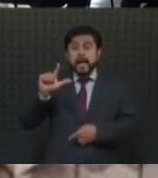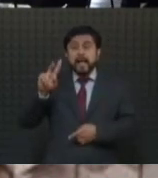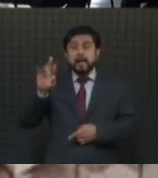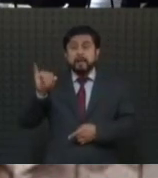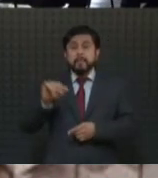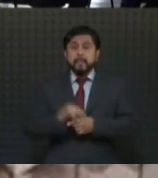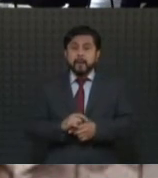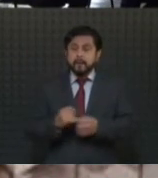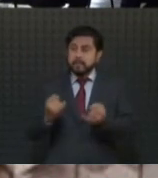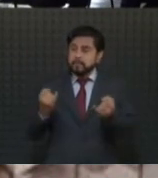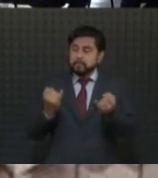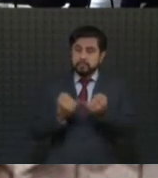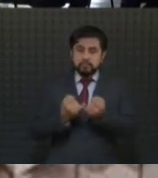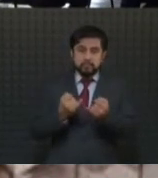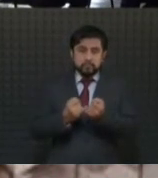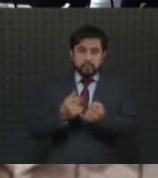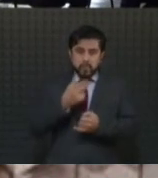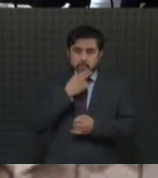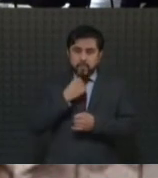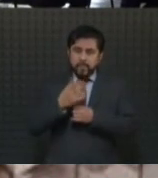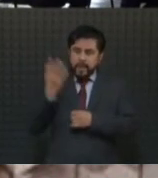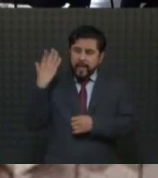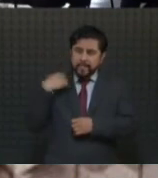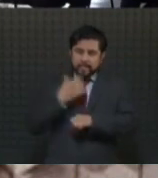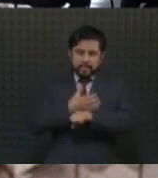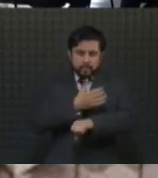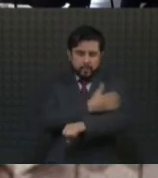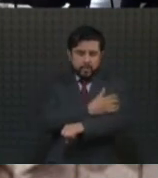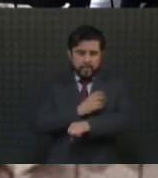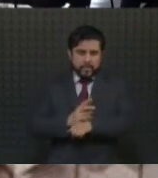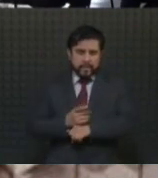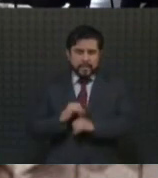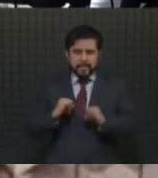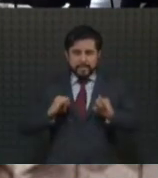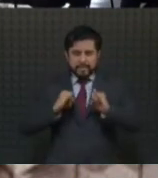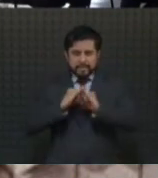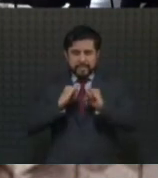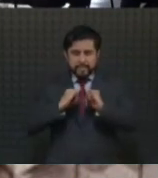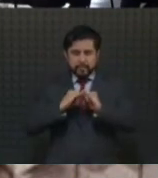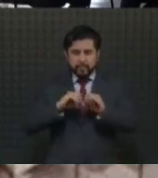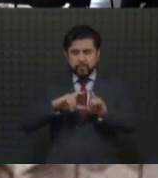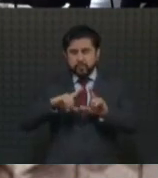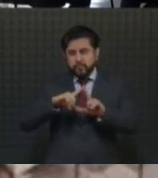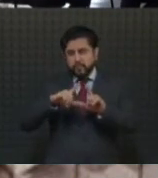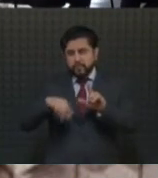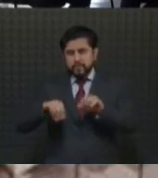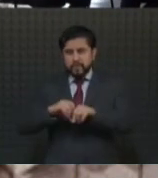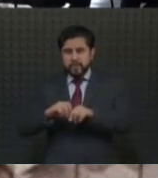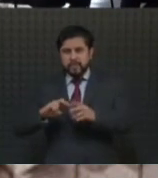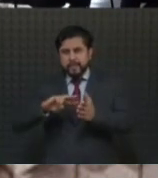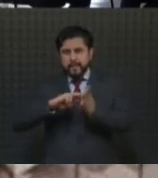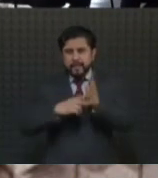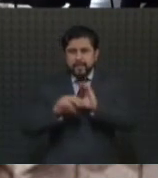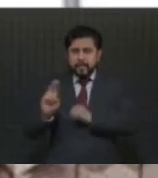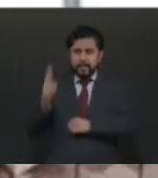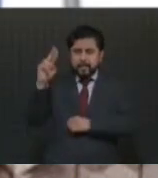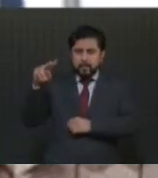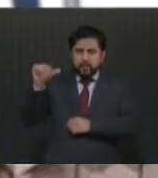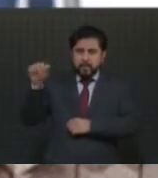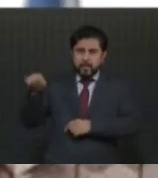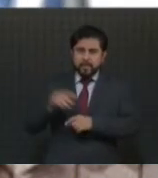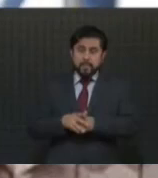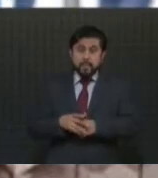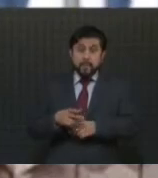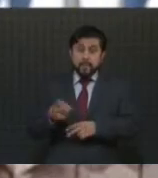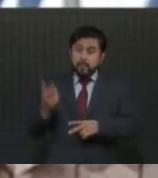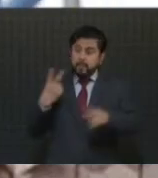que además de ser compañero del Instituto de Ingeniería de la UNAM, hoy es autoridad universitaria y nos han permitido